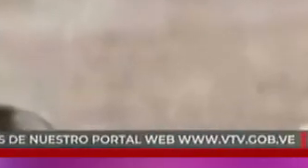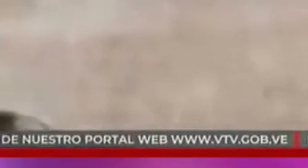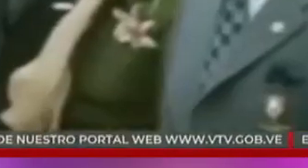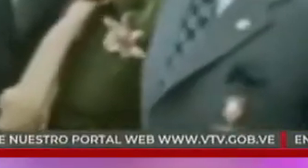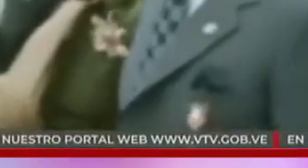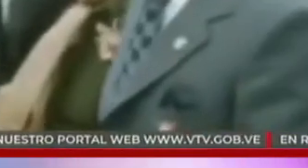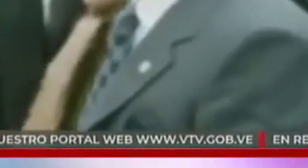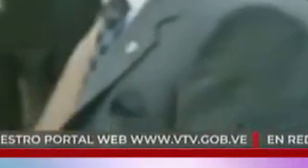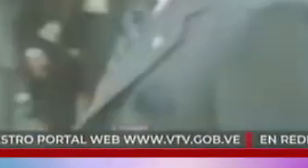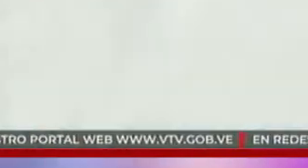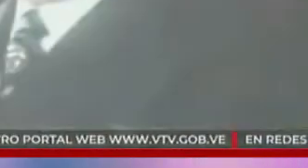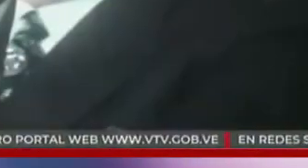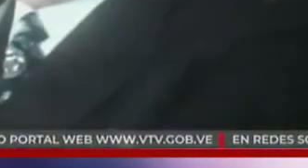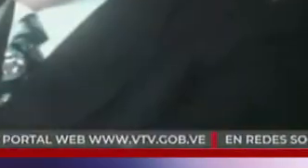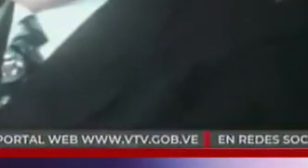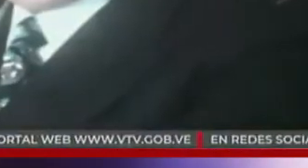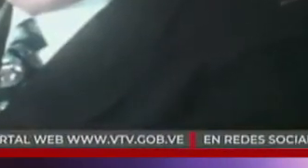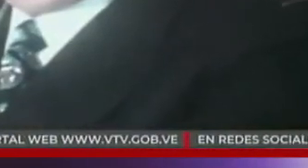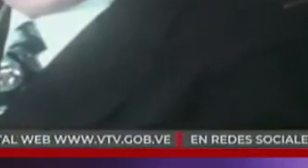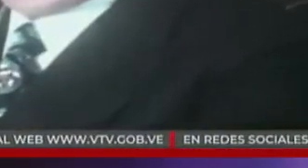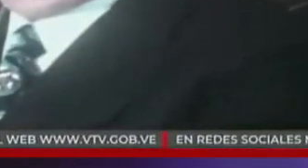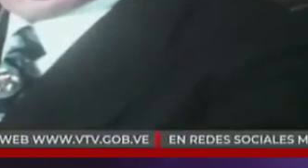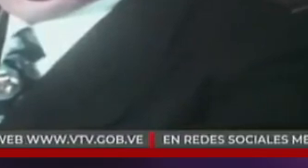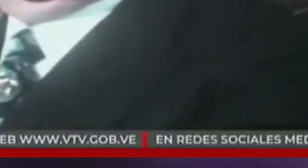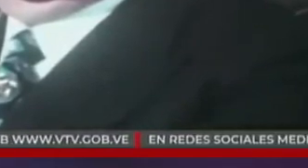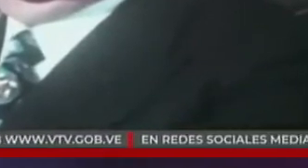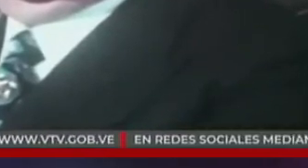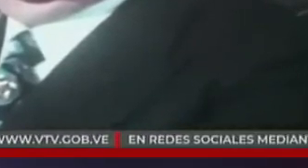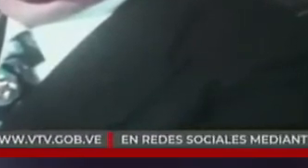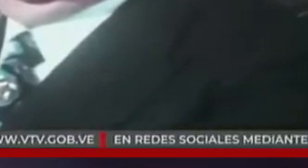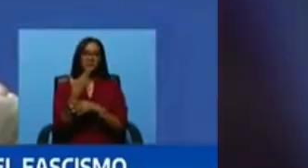se había hecho con las armas.